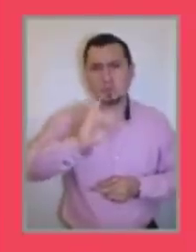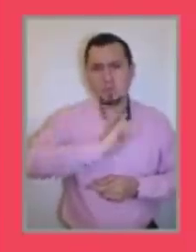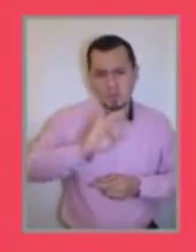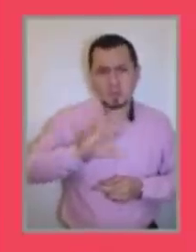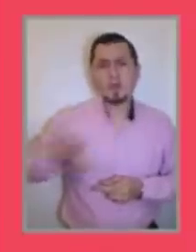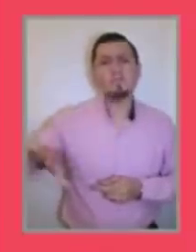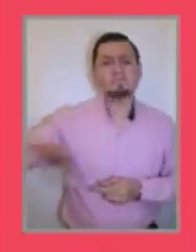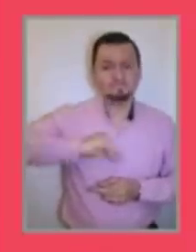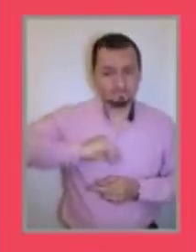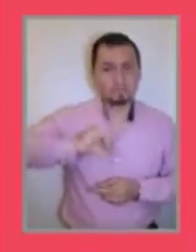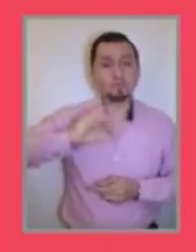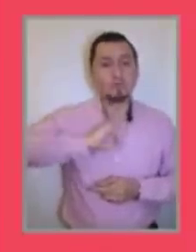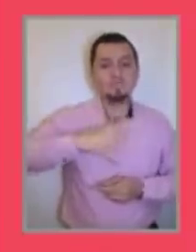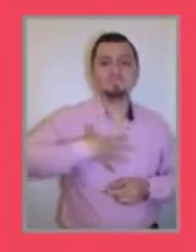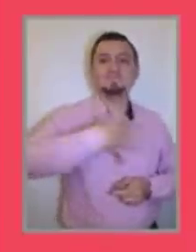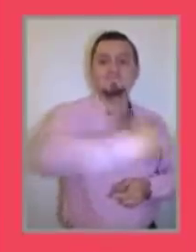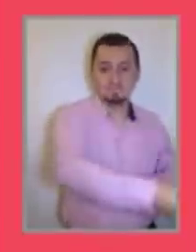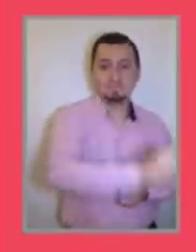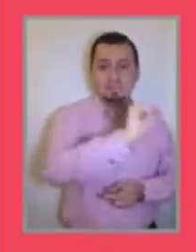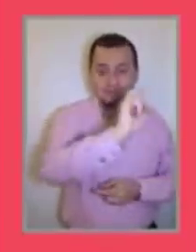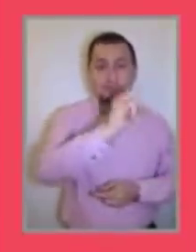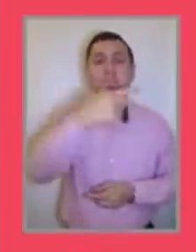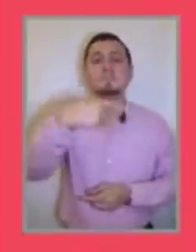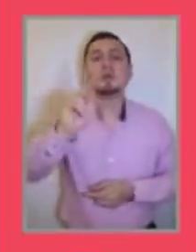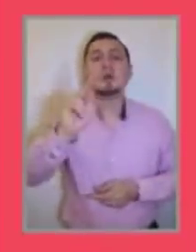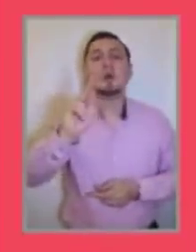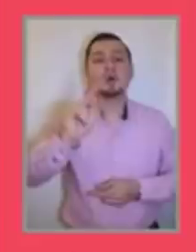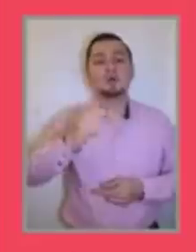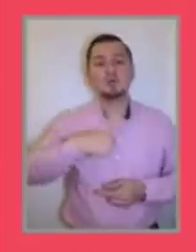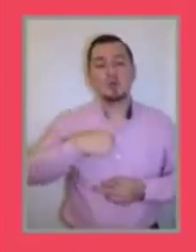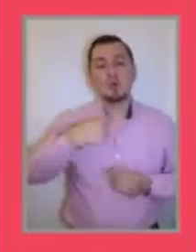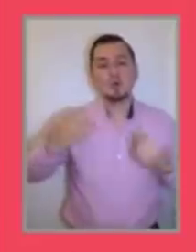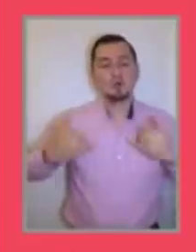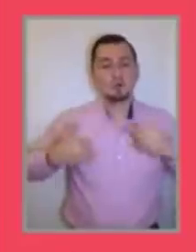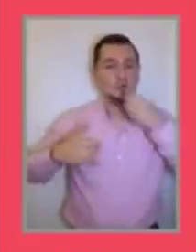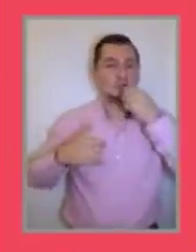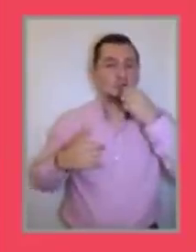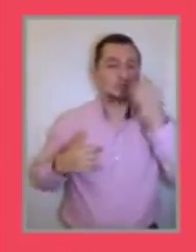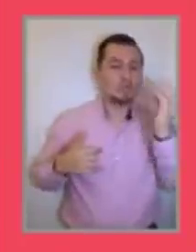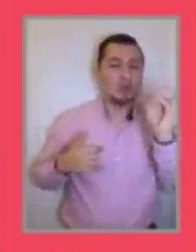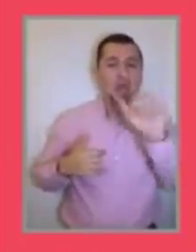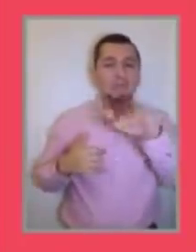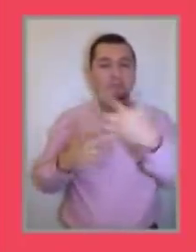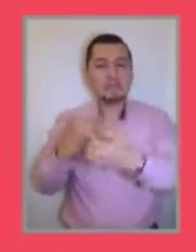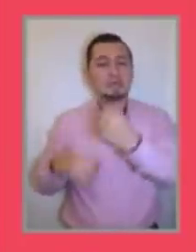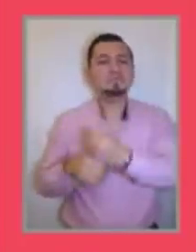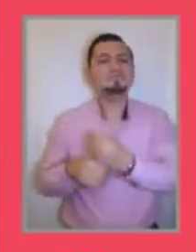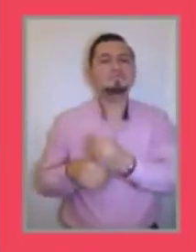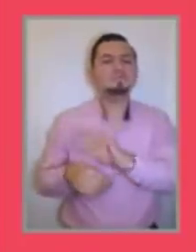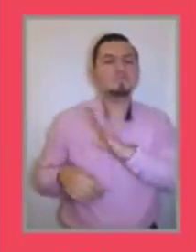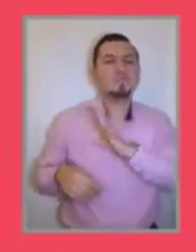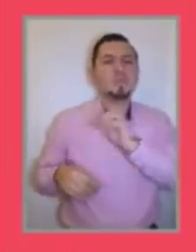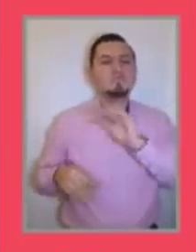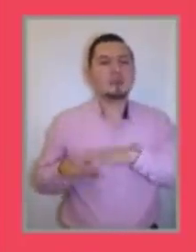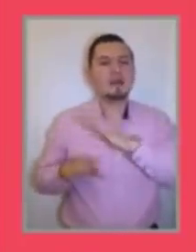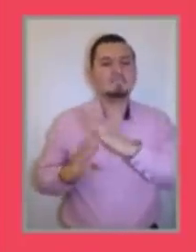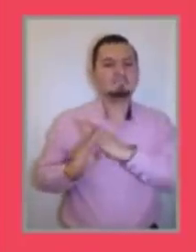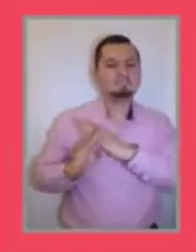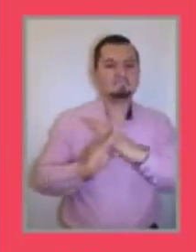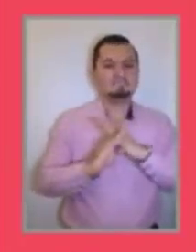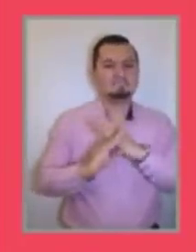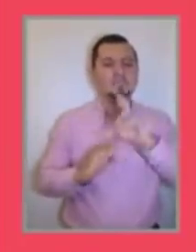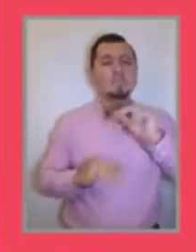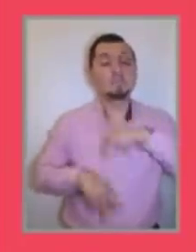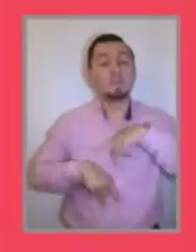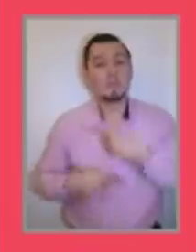ahorita en el modelo lo vamos a explicar cómo vamos a mitigar eso, es un grupo que no tiene riesgo de